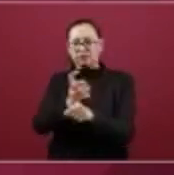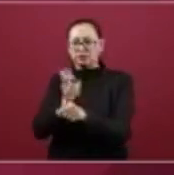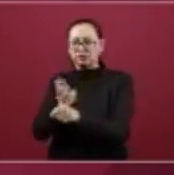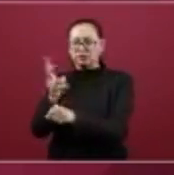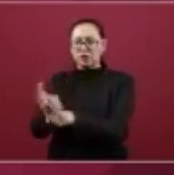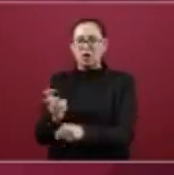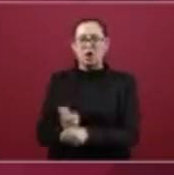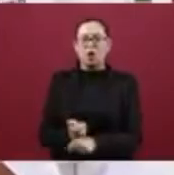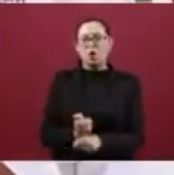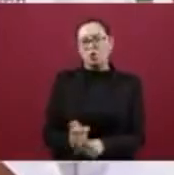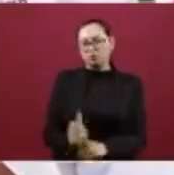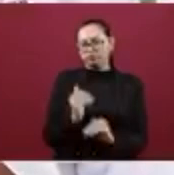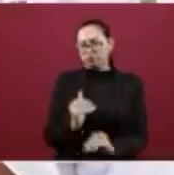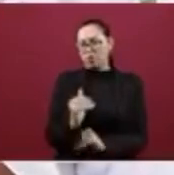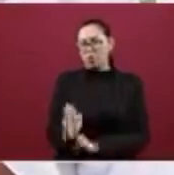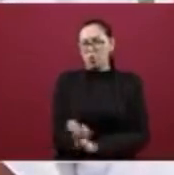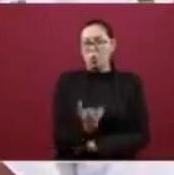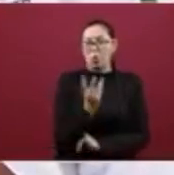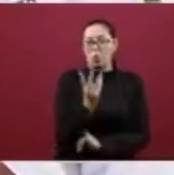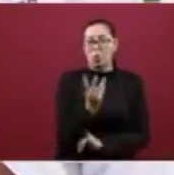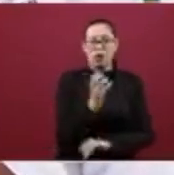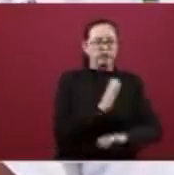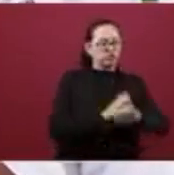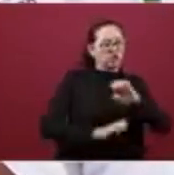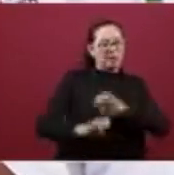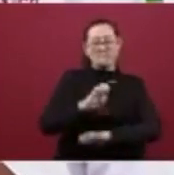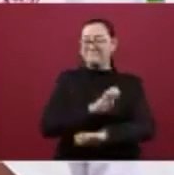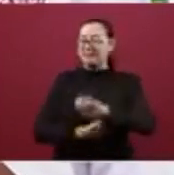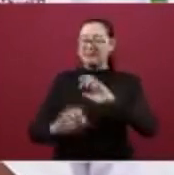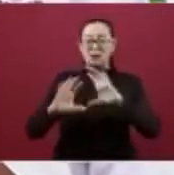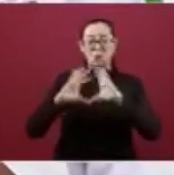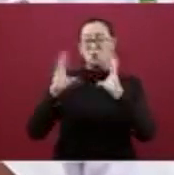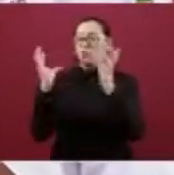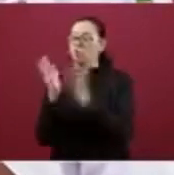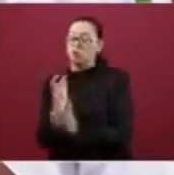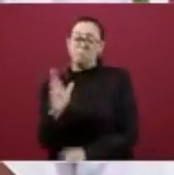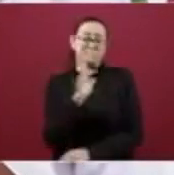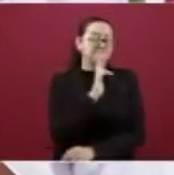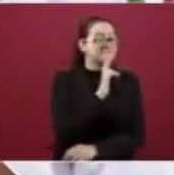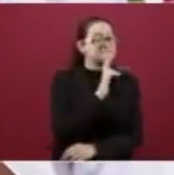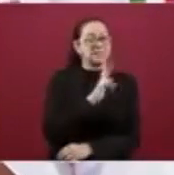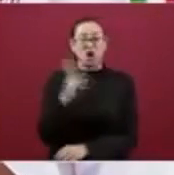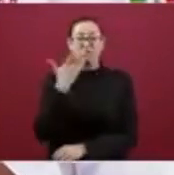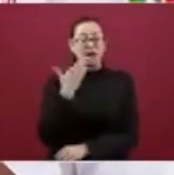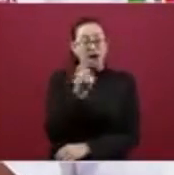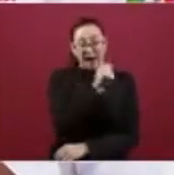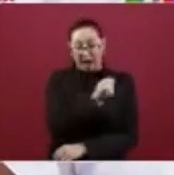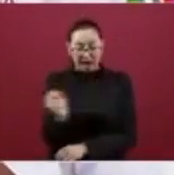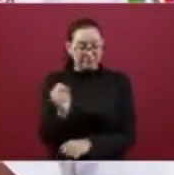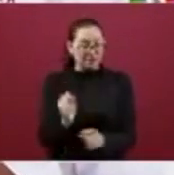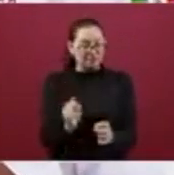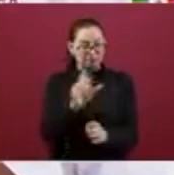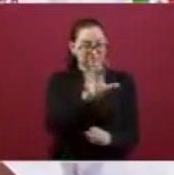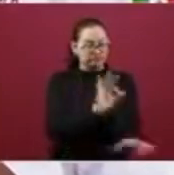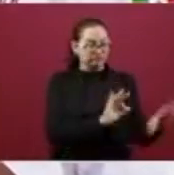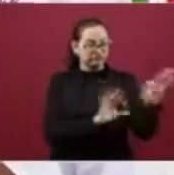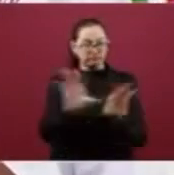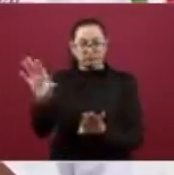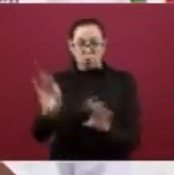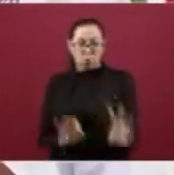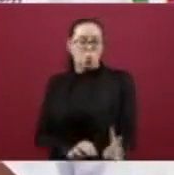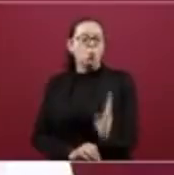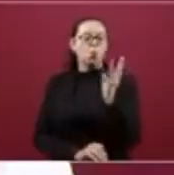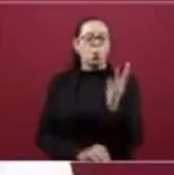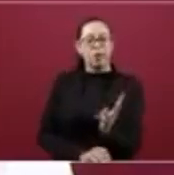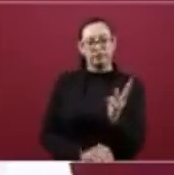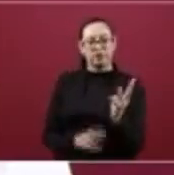4 empresas, las mejores del mundo para una obra de este tamaño. Se